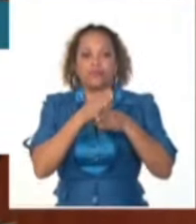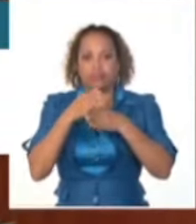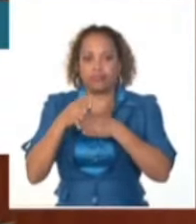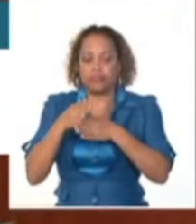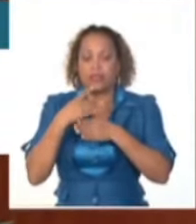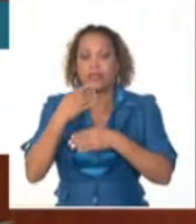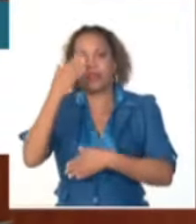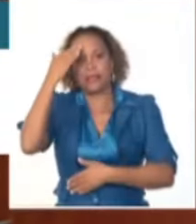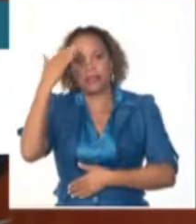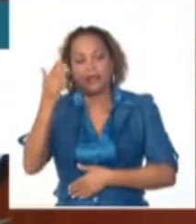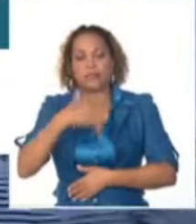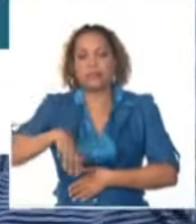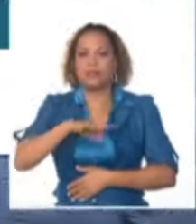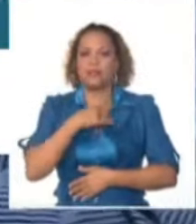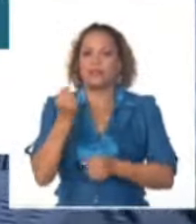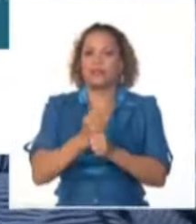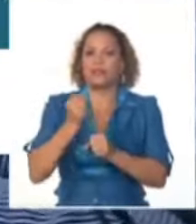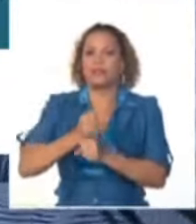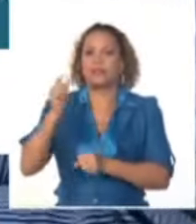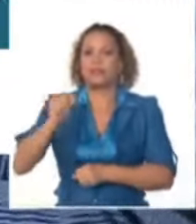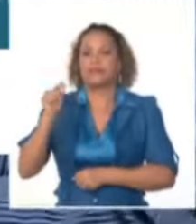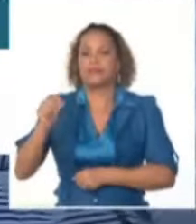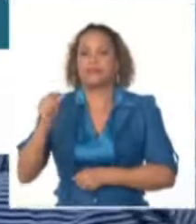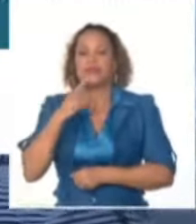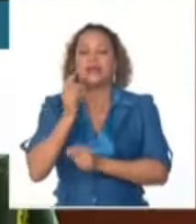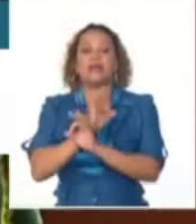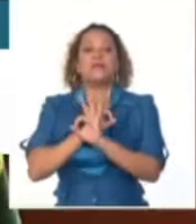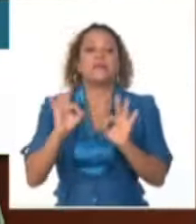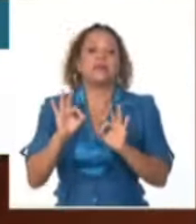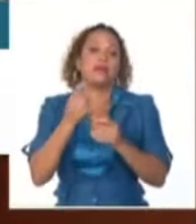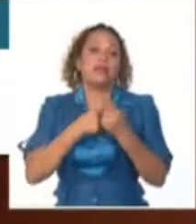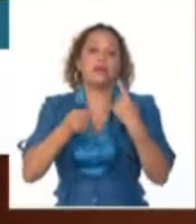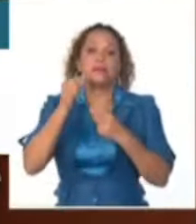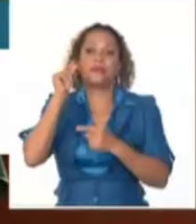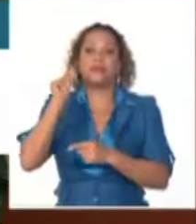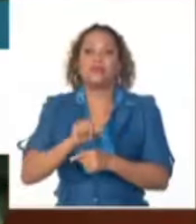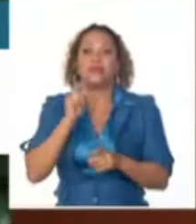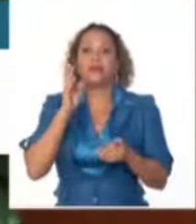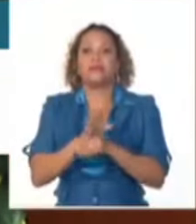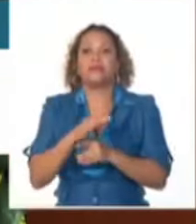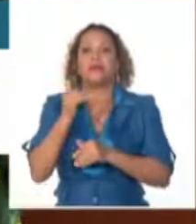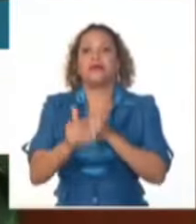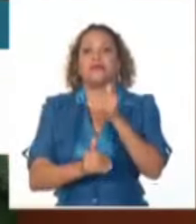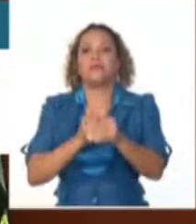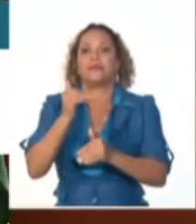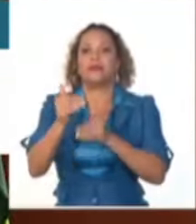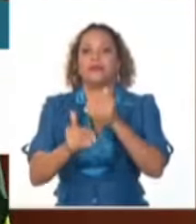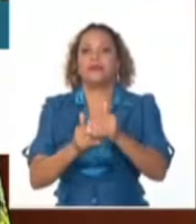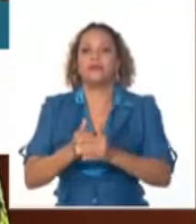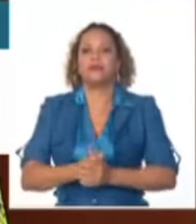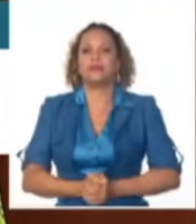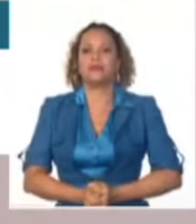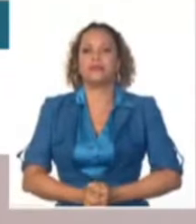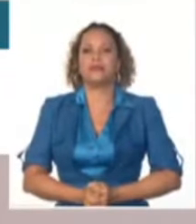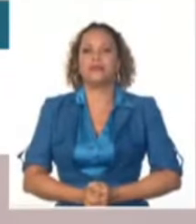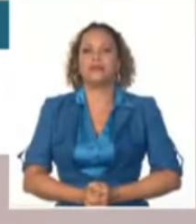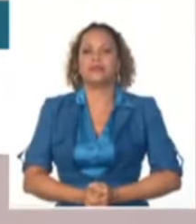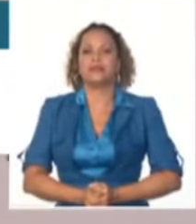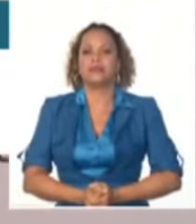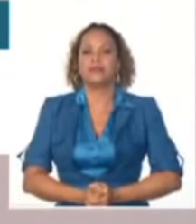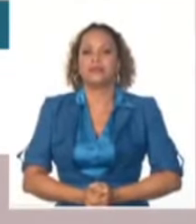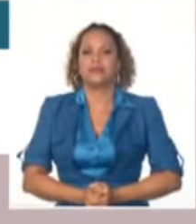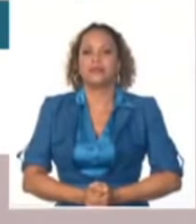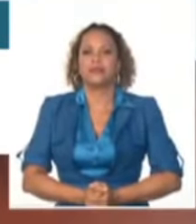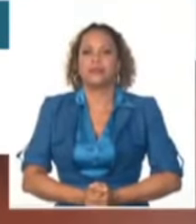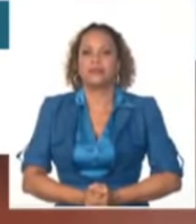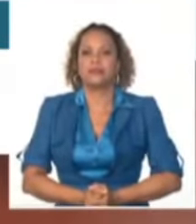trabajadores de esa institución y en especial a quienes iniciaron este proceso de calidad que hoy culmina con la condición de